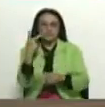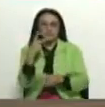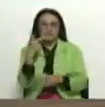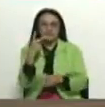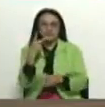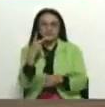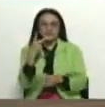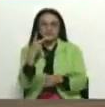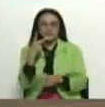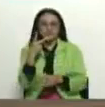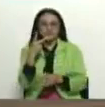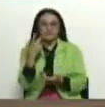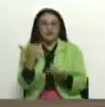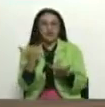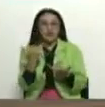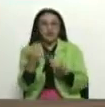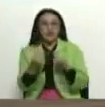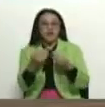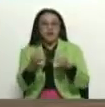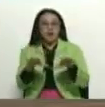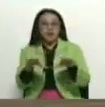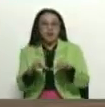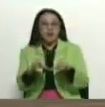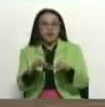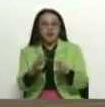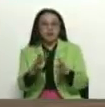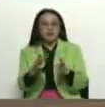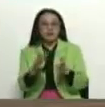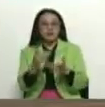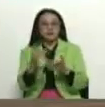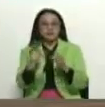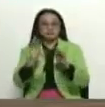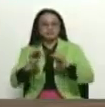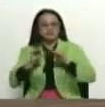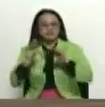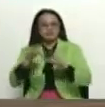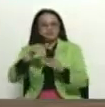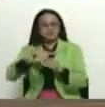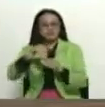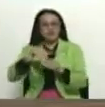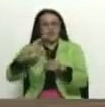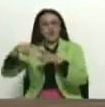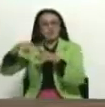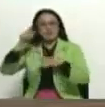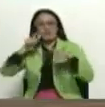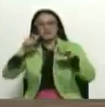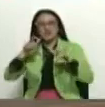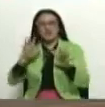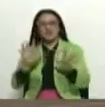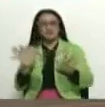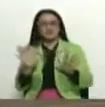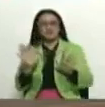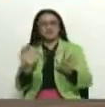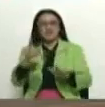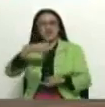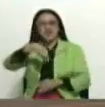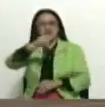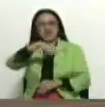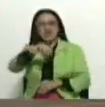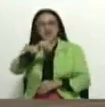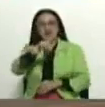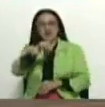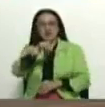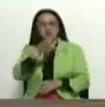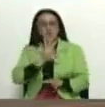ustedes ven por ahí, que ahora y que van a convocar primaria, que sacan candidatos, candidatas, lavándose la cara, ellos son los que están